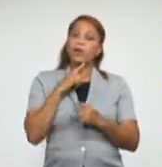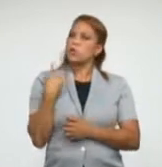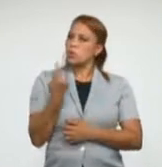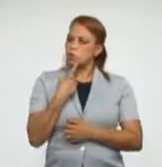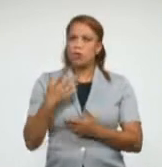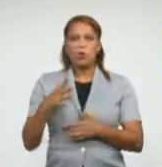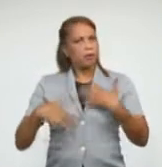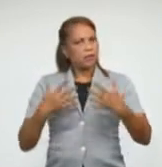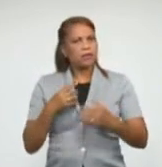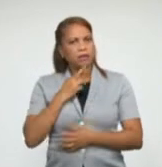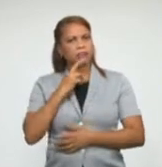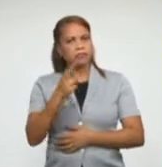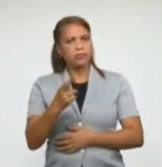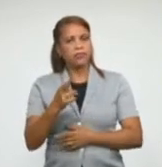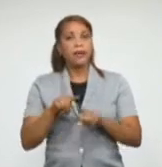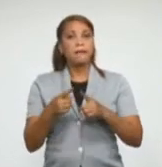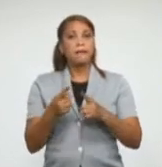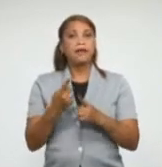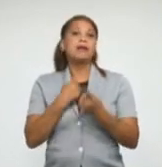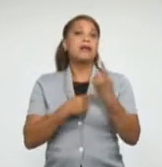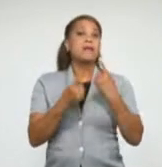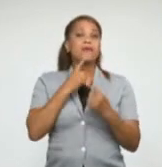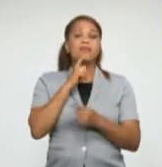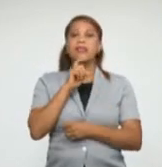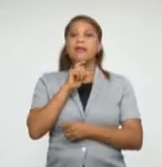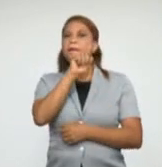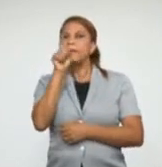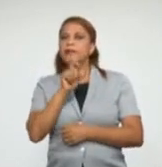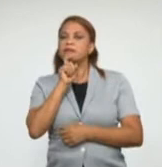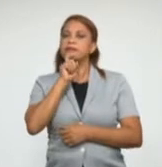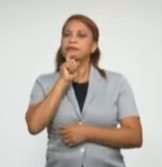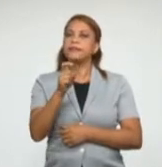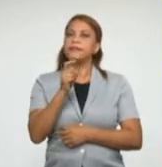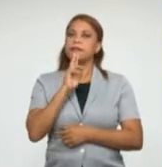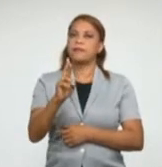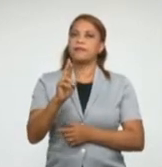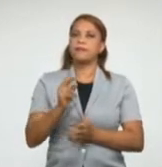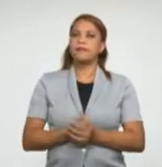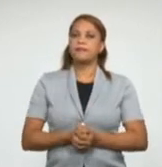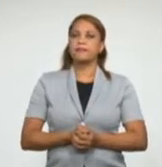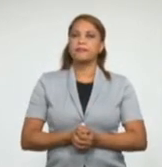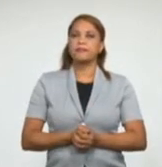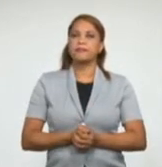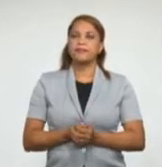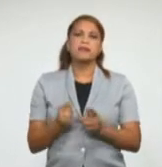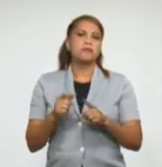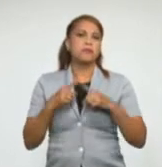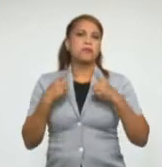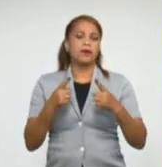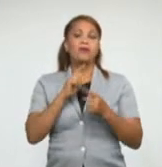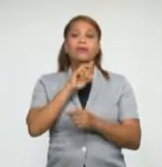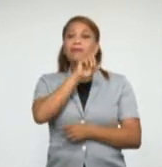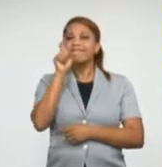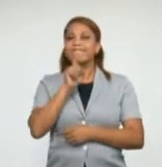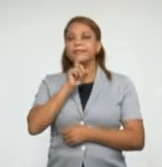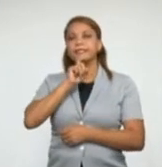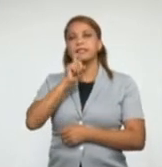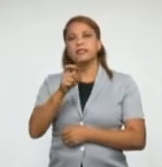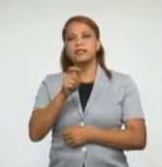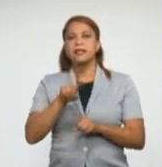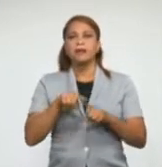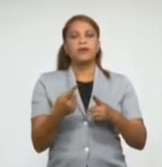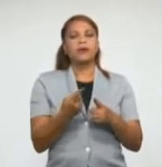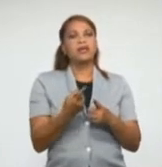quizás sea una de las preguntas más difíciles que hay para responder. Es una pregunta difícil porque decir, ¿qué más